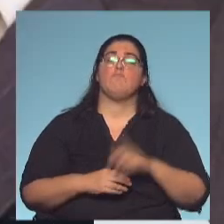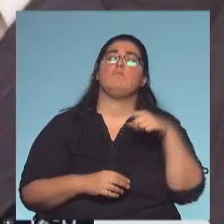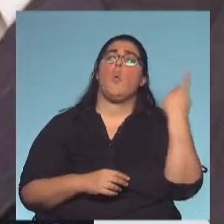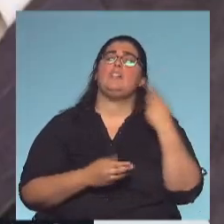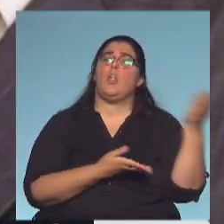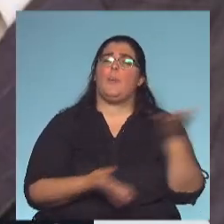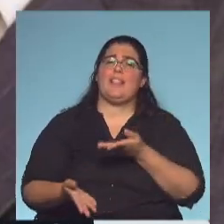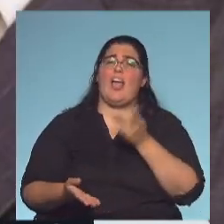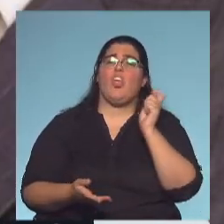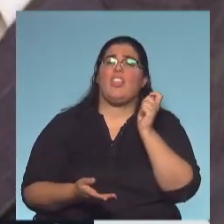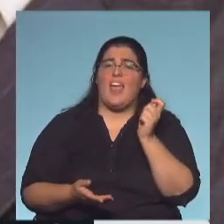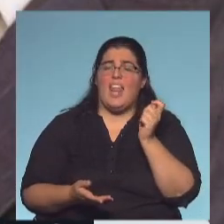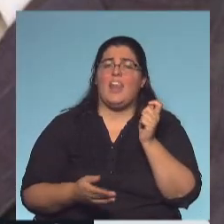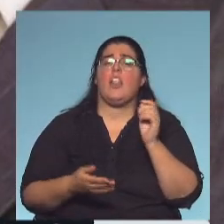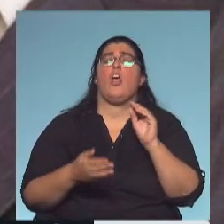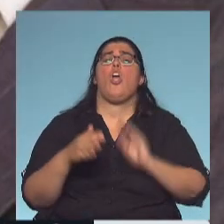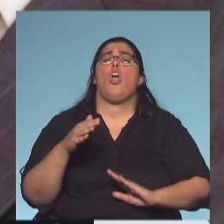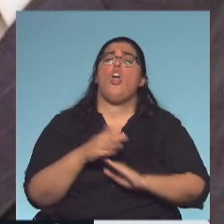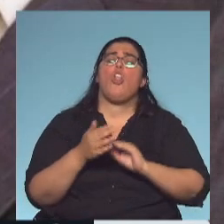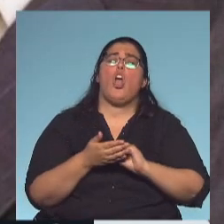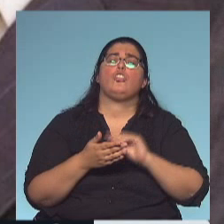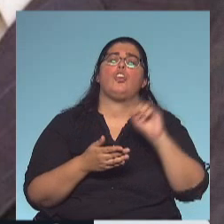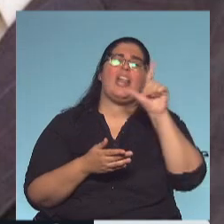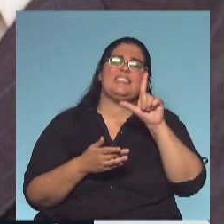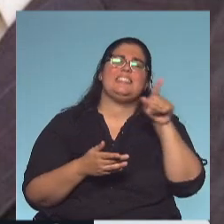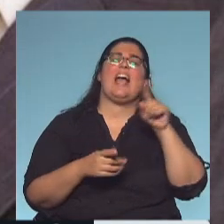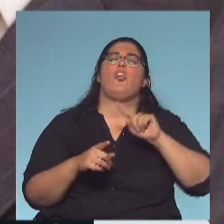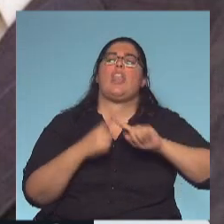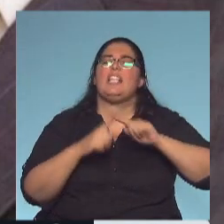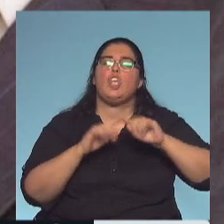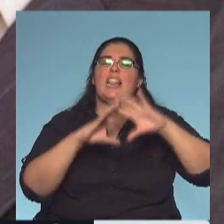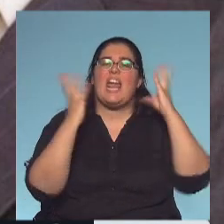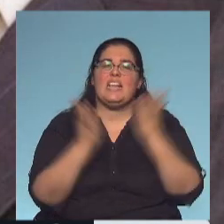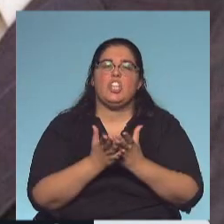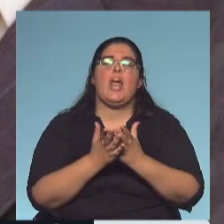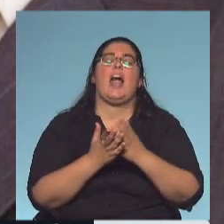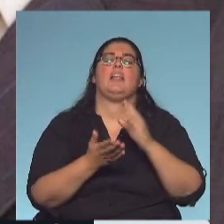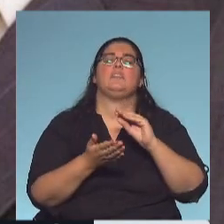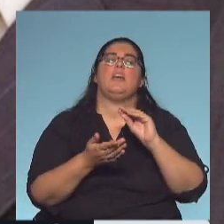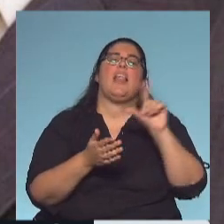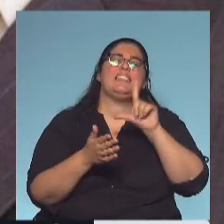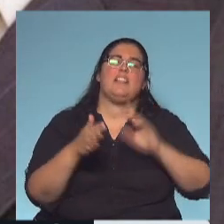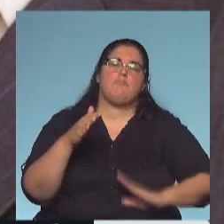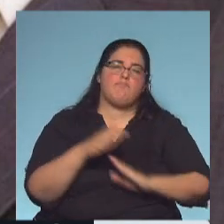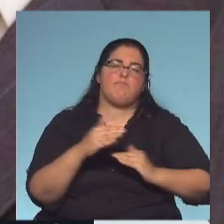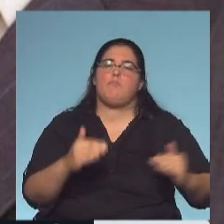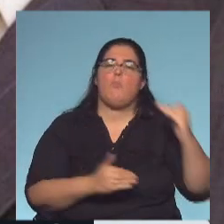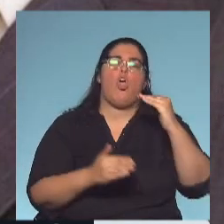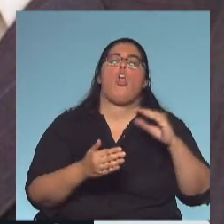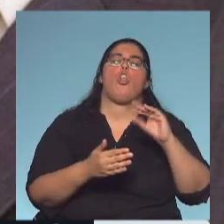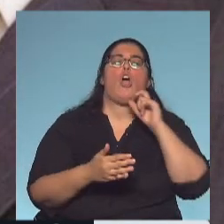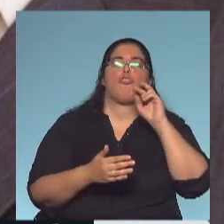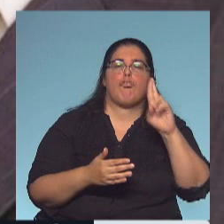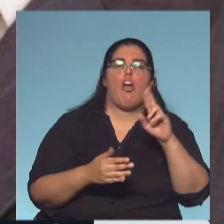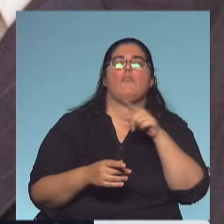Nuestro entrevistado de hoy es el doctor Paulo Botta, licenciado en Relaciones Internacionales, doctor y diploma de Estudios Avanzados por la Universidad Complutense de